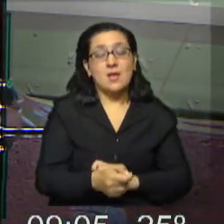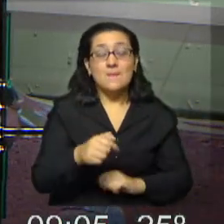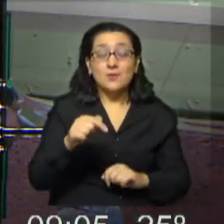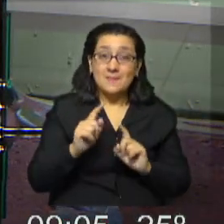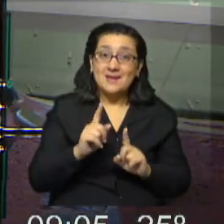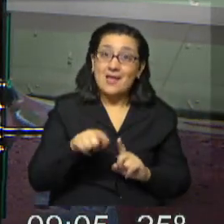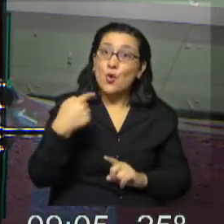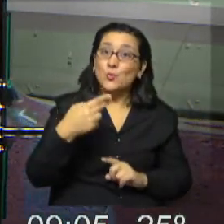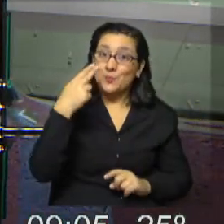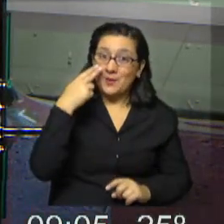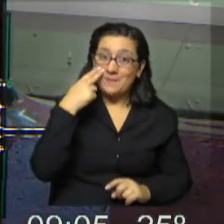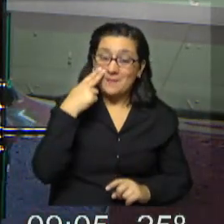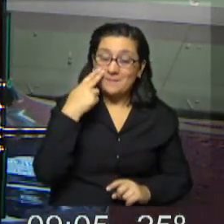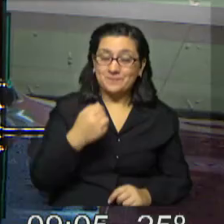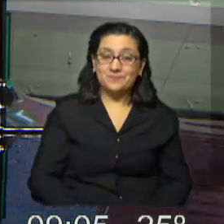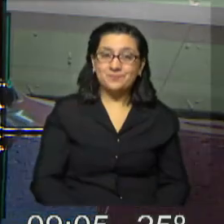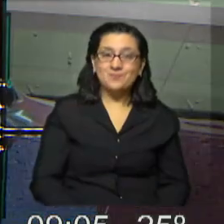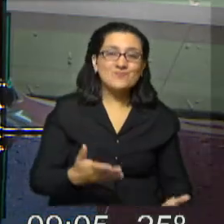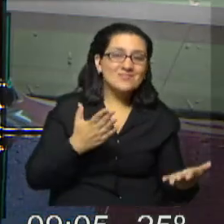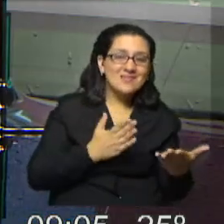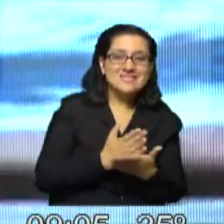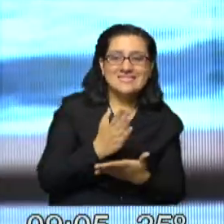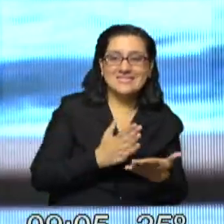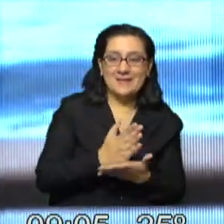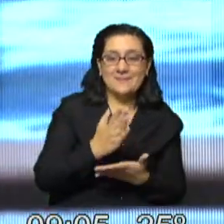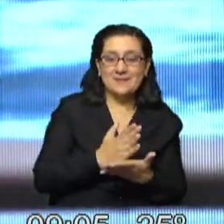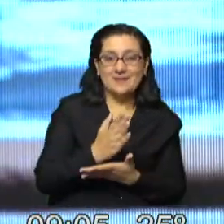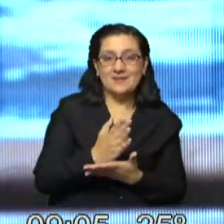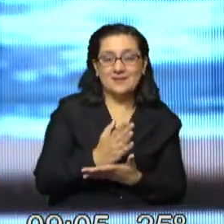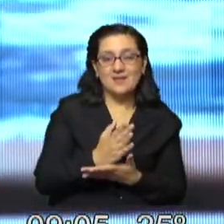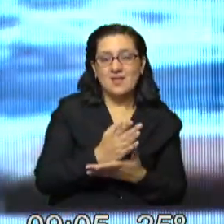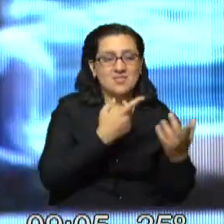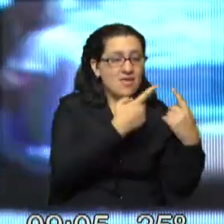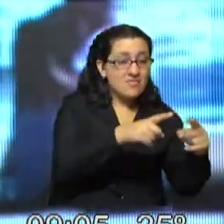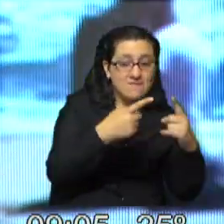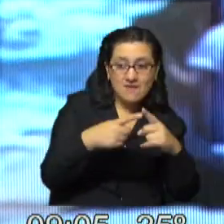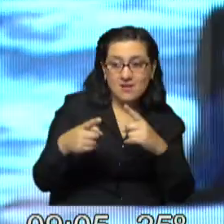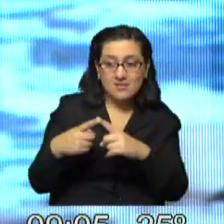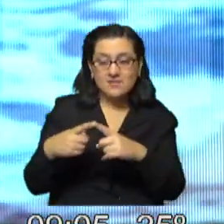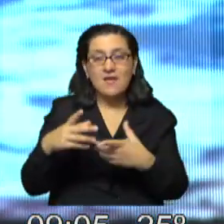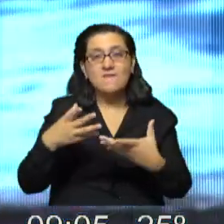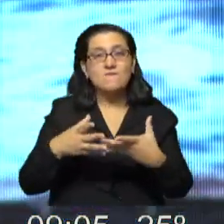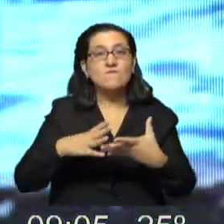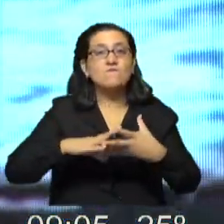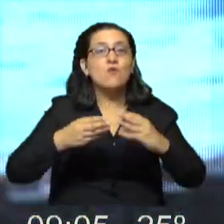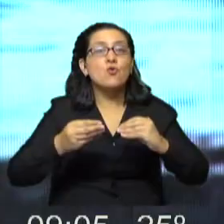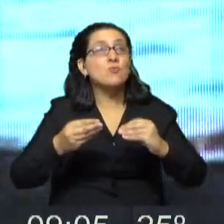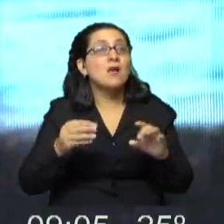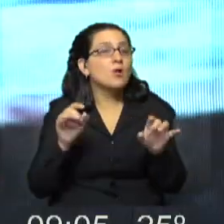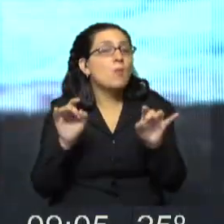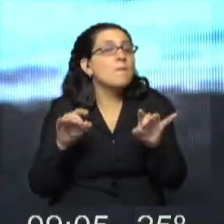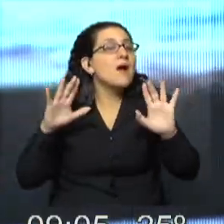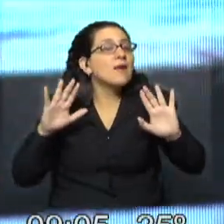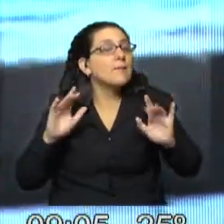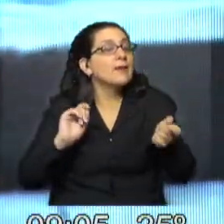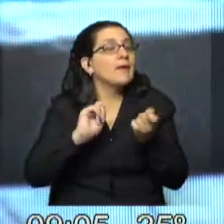problema, que yo quiero destacarlo. Siempre vienen desde diferentes lugares fórmulas mágicas para cambiar la educación. Y